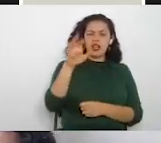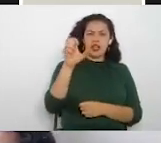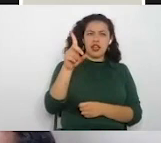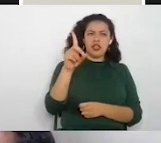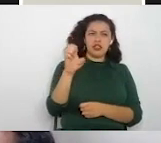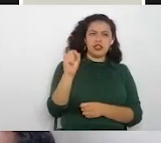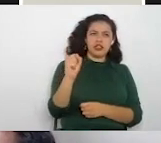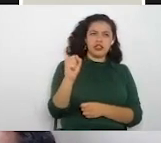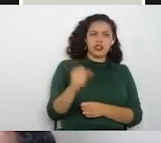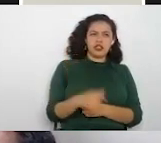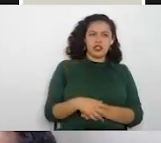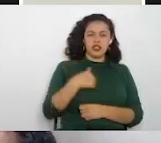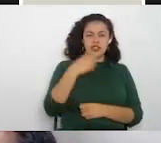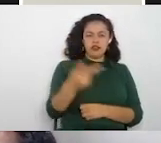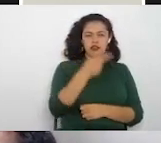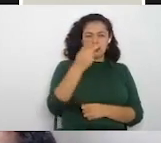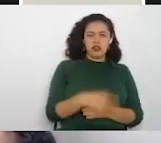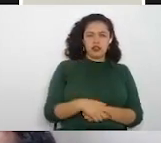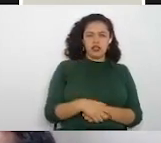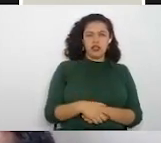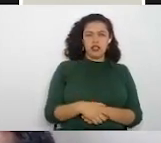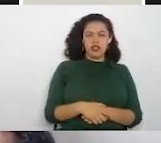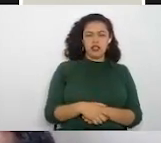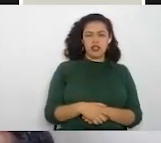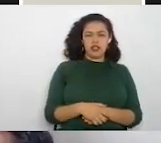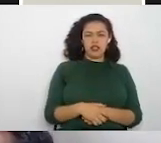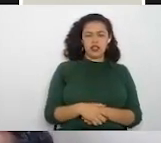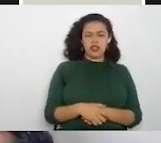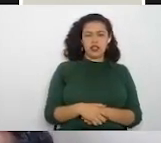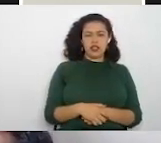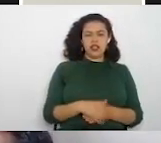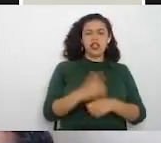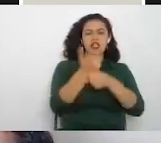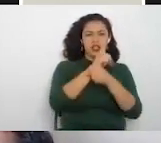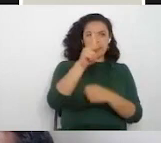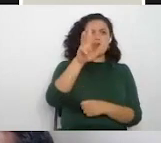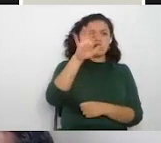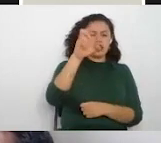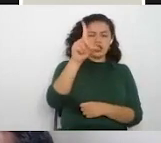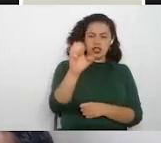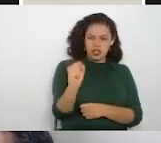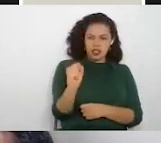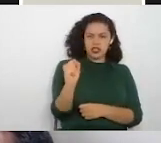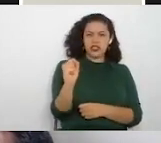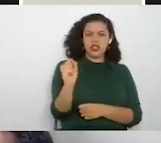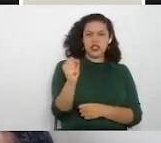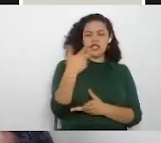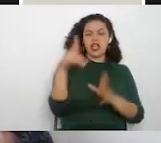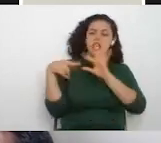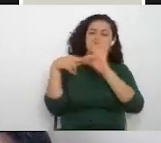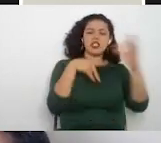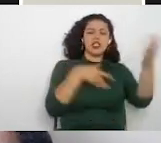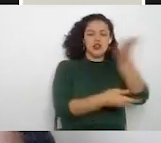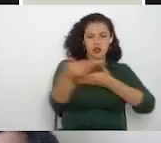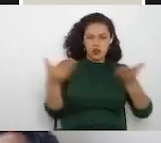bueno, ahorita Tenemos ya, nos compartió el licenciado Paredes las guías y entonces en